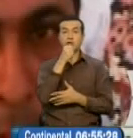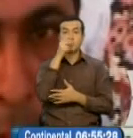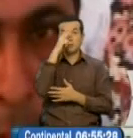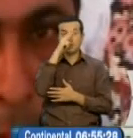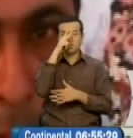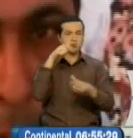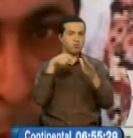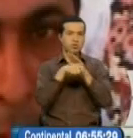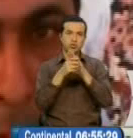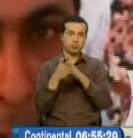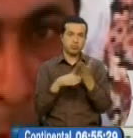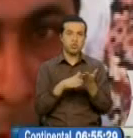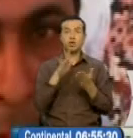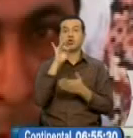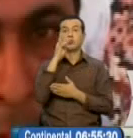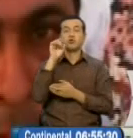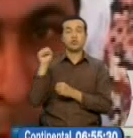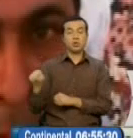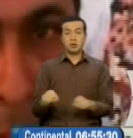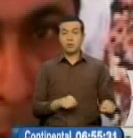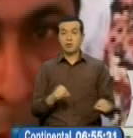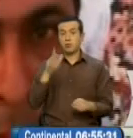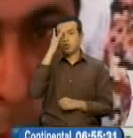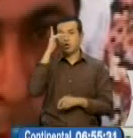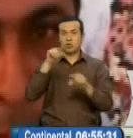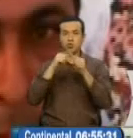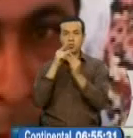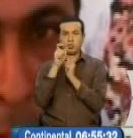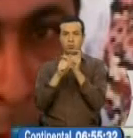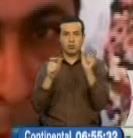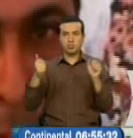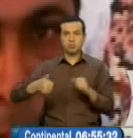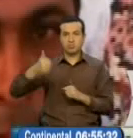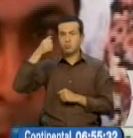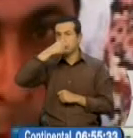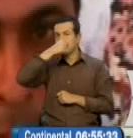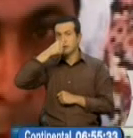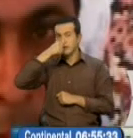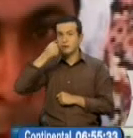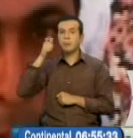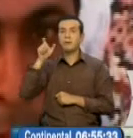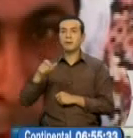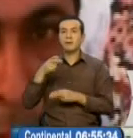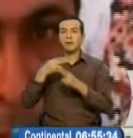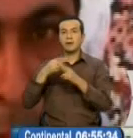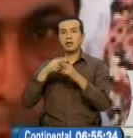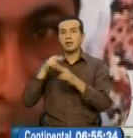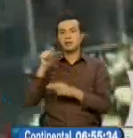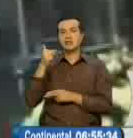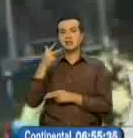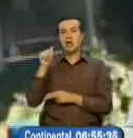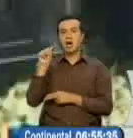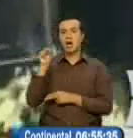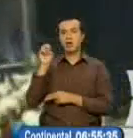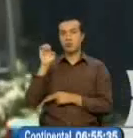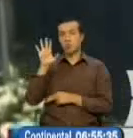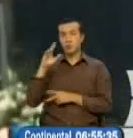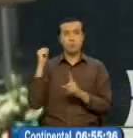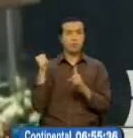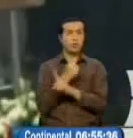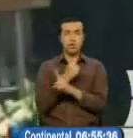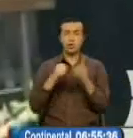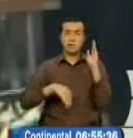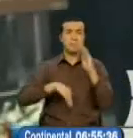El comunicador fue secuestrado el 18 de mayo pasado por un grupo de sicarios al mando del narcotraficante conocido como alias El Chano Peña. En tanto, la violencia